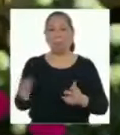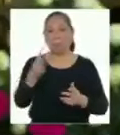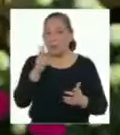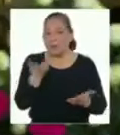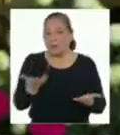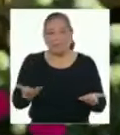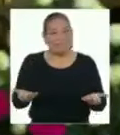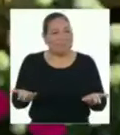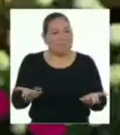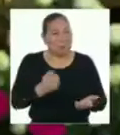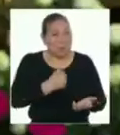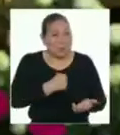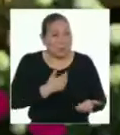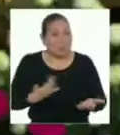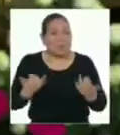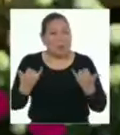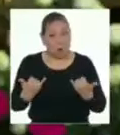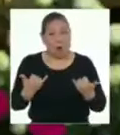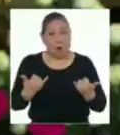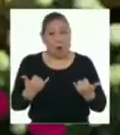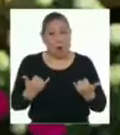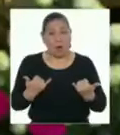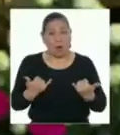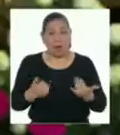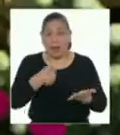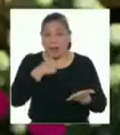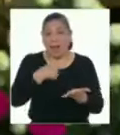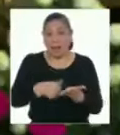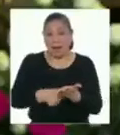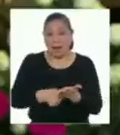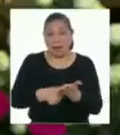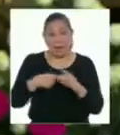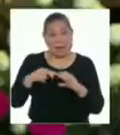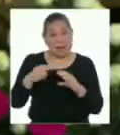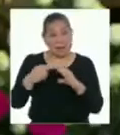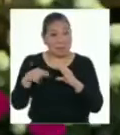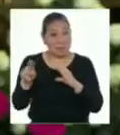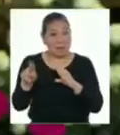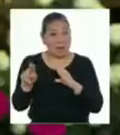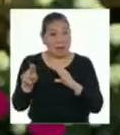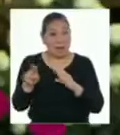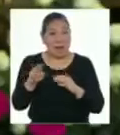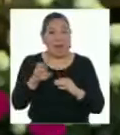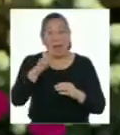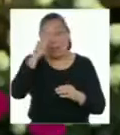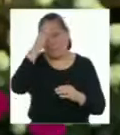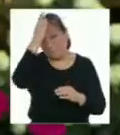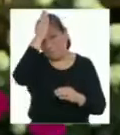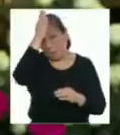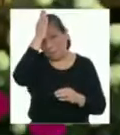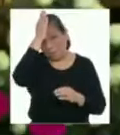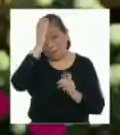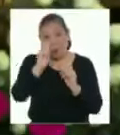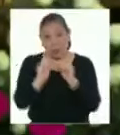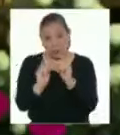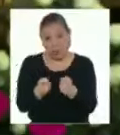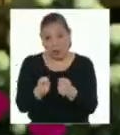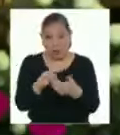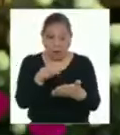pueblo. Hoy día en su carta el Papa lo dice, leeremos algunos párrafos antes de